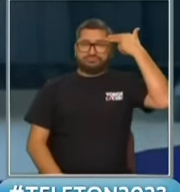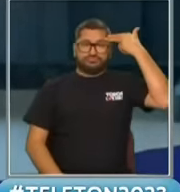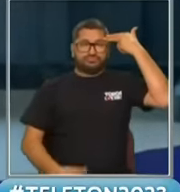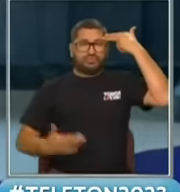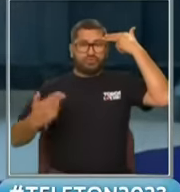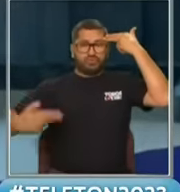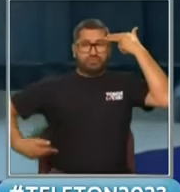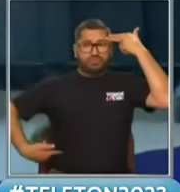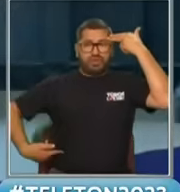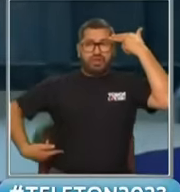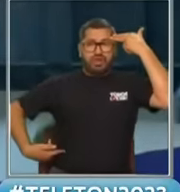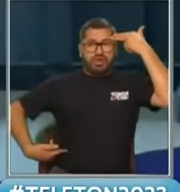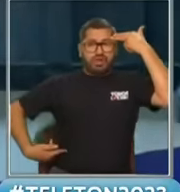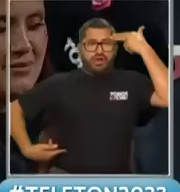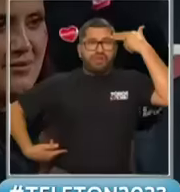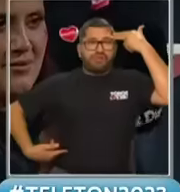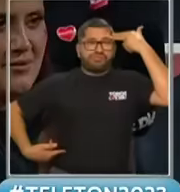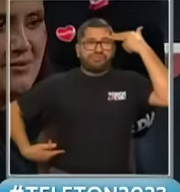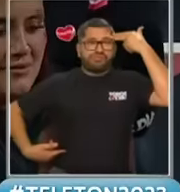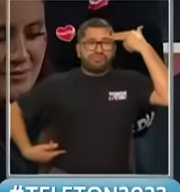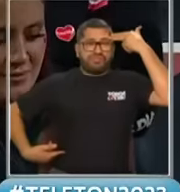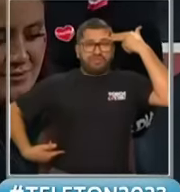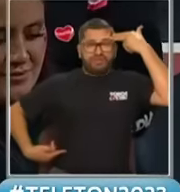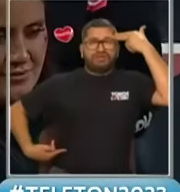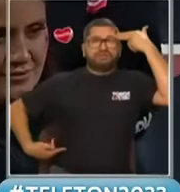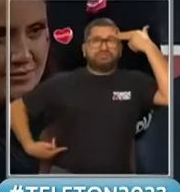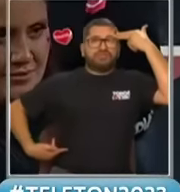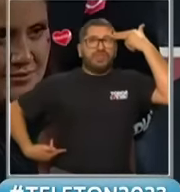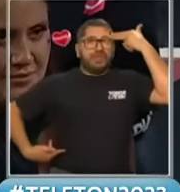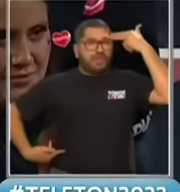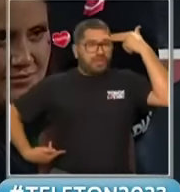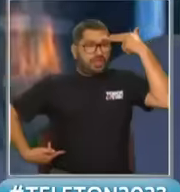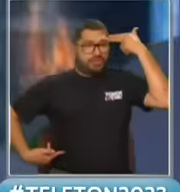Y yo ahí, ¿qué mejor recurso decirle?